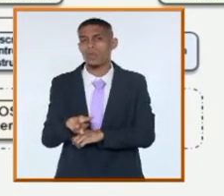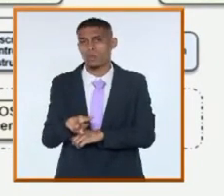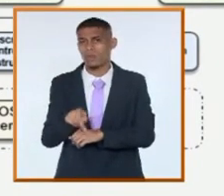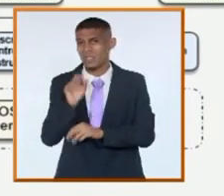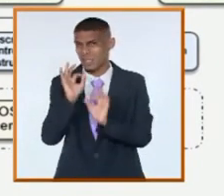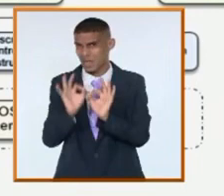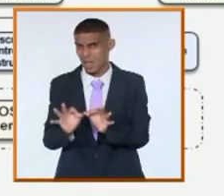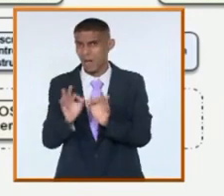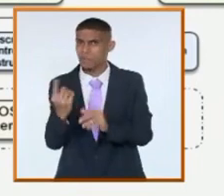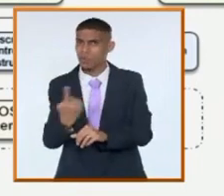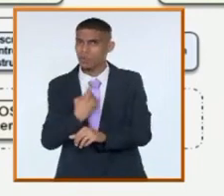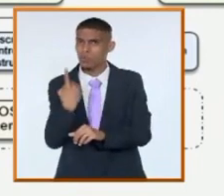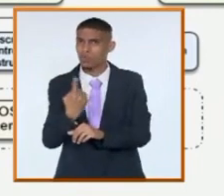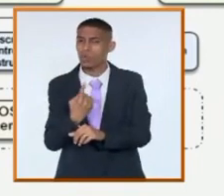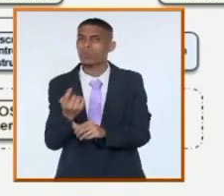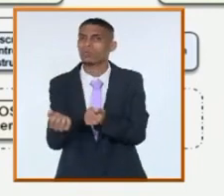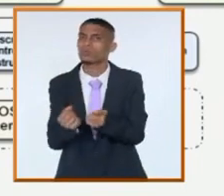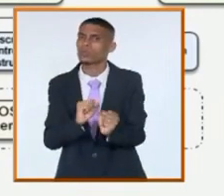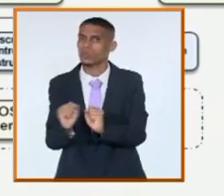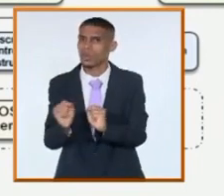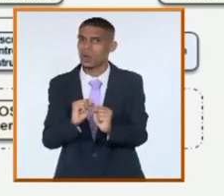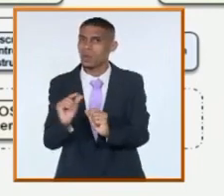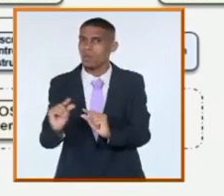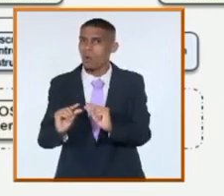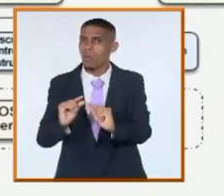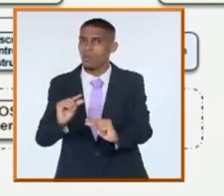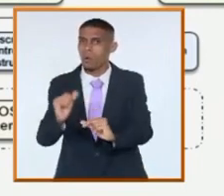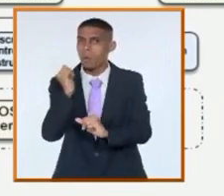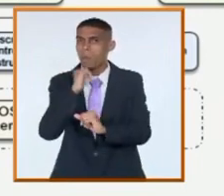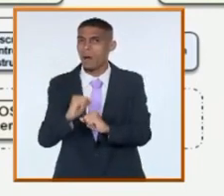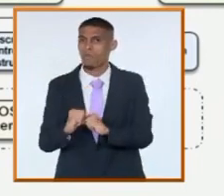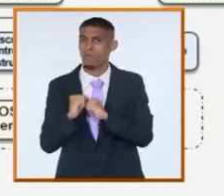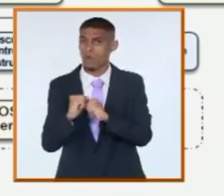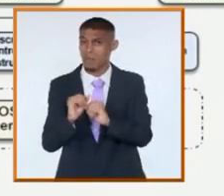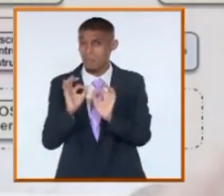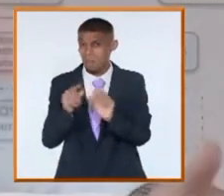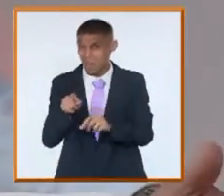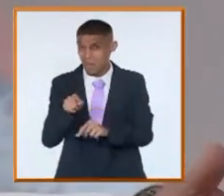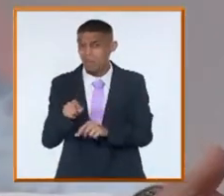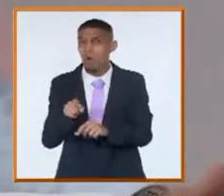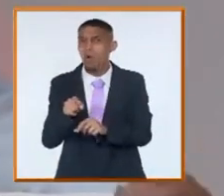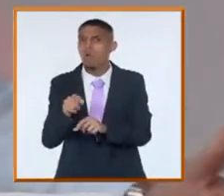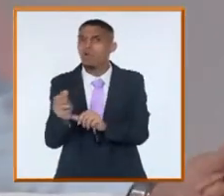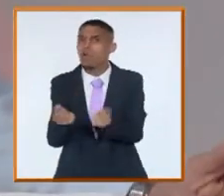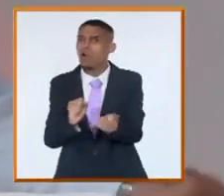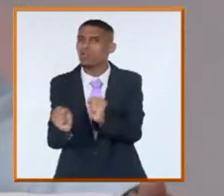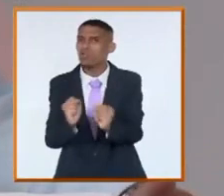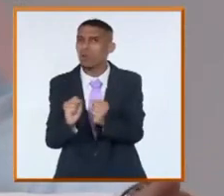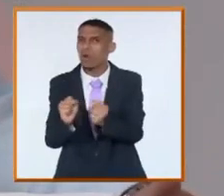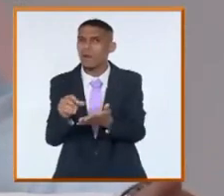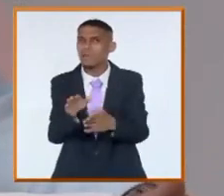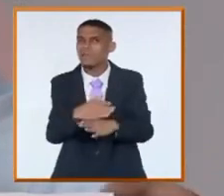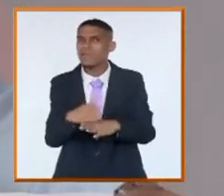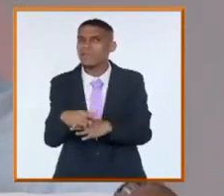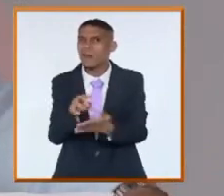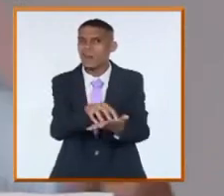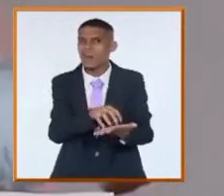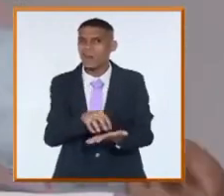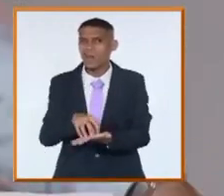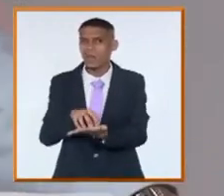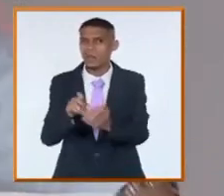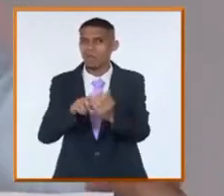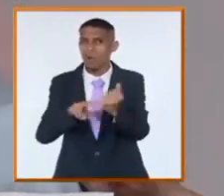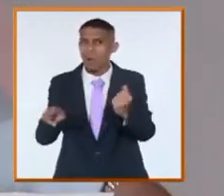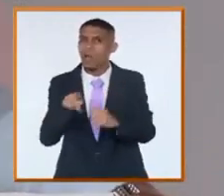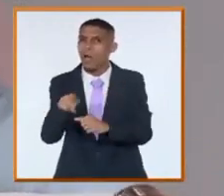la hemos estado tratando de fortalecer porque es la que controla directamente en todos los territorios del país el cumplimiento de las políticas y